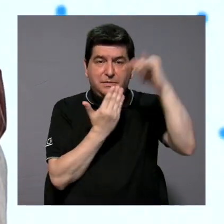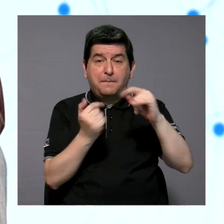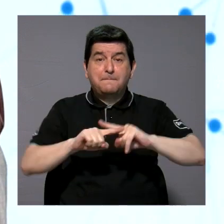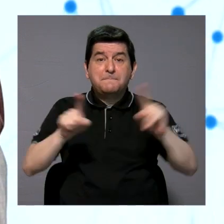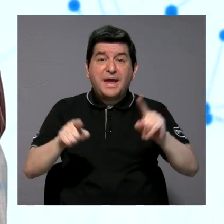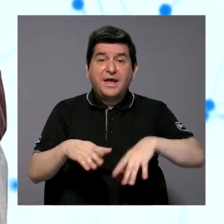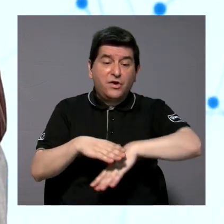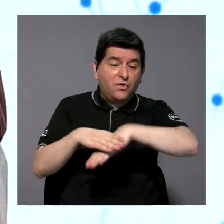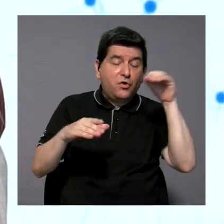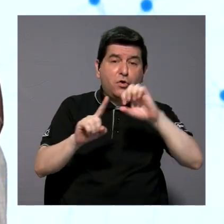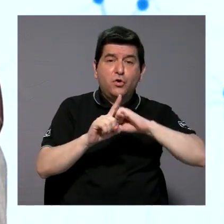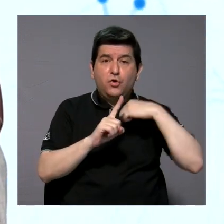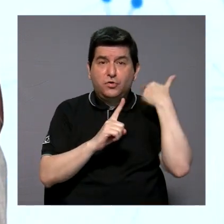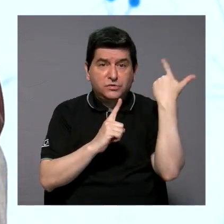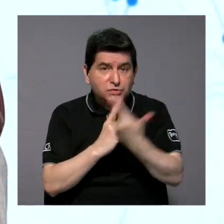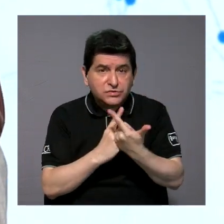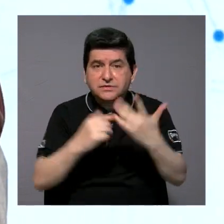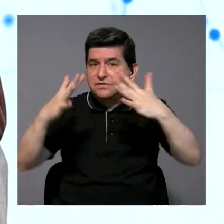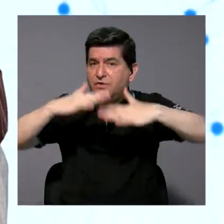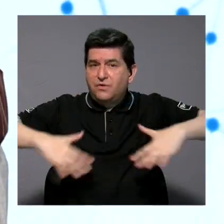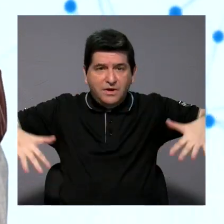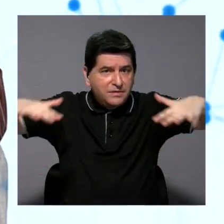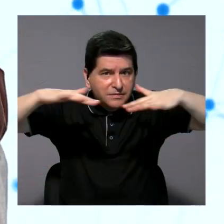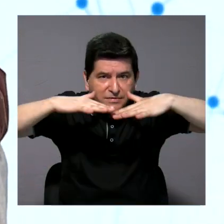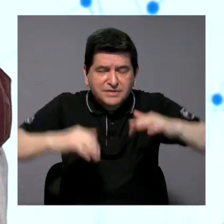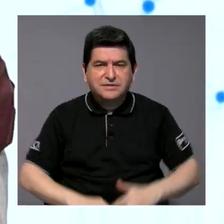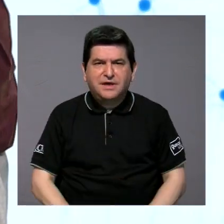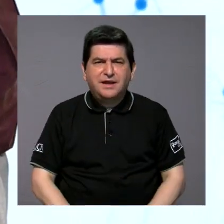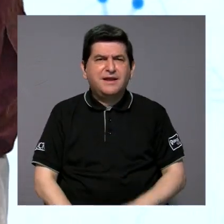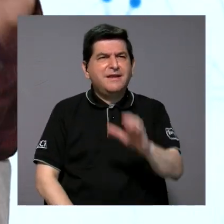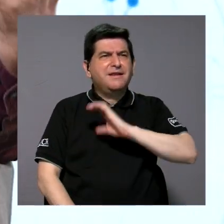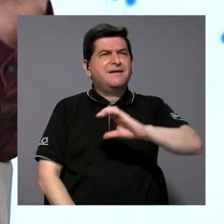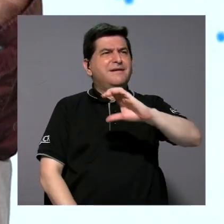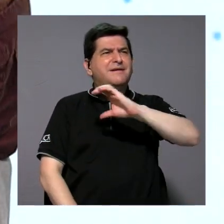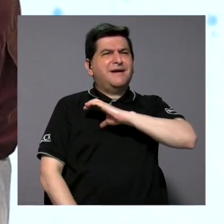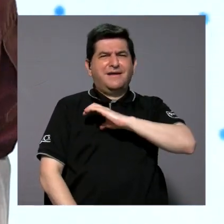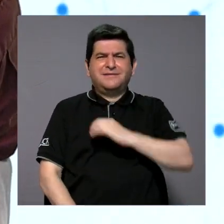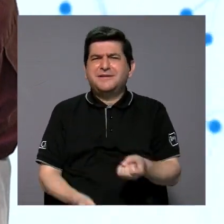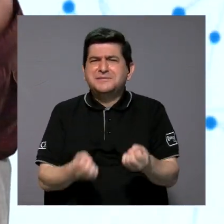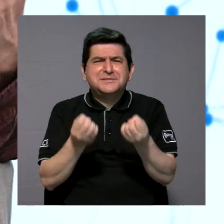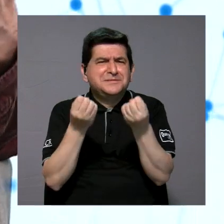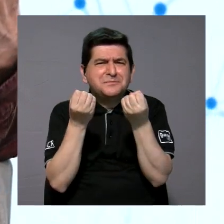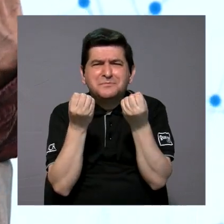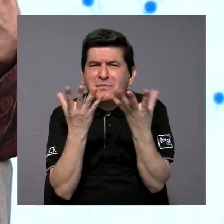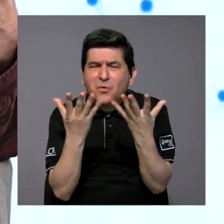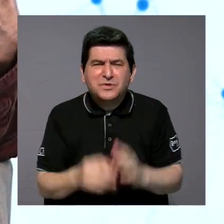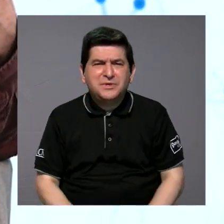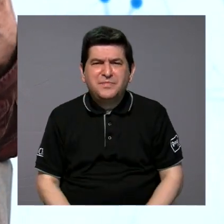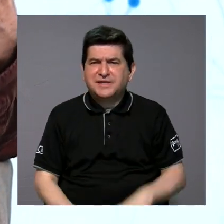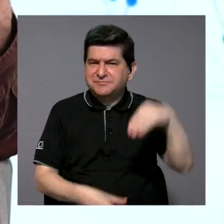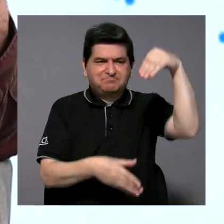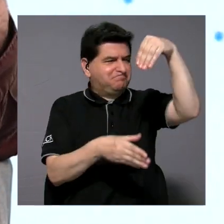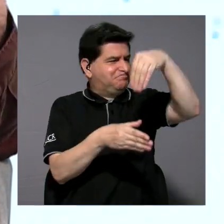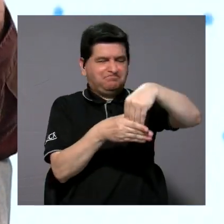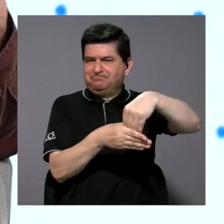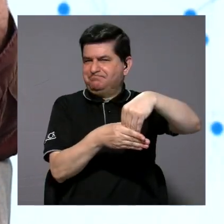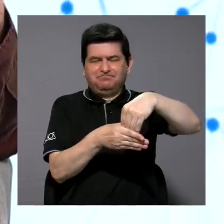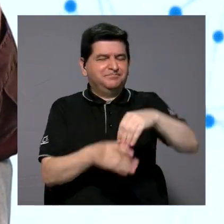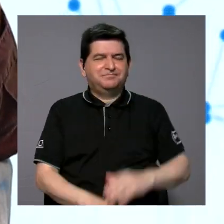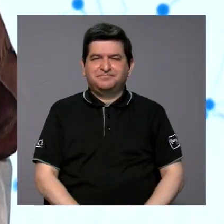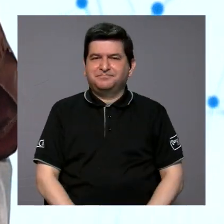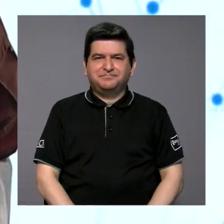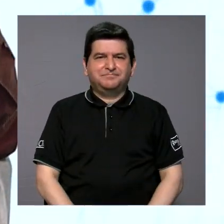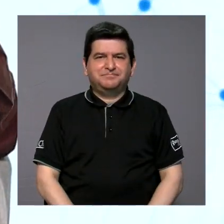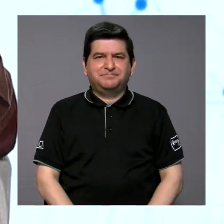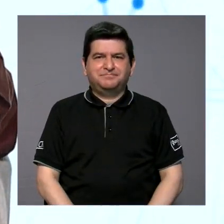aspectos sociales, aspectos ambientales, muchos aspectos quedan, no se consideran.